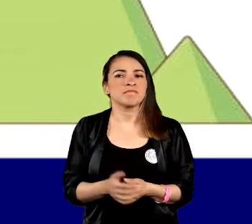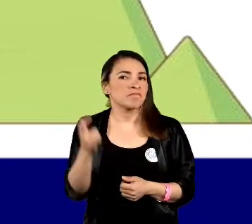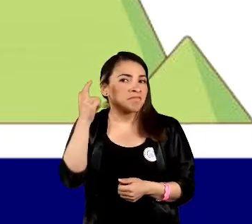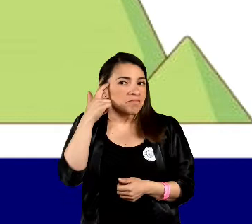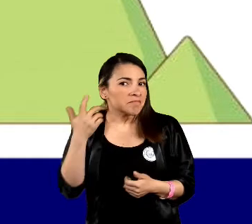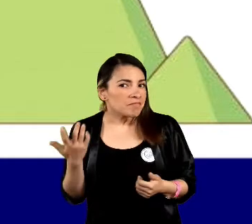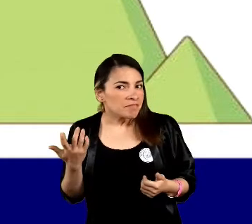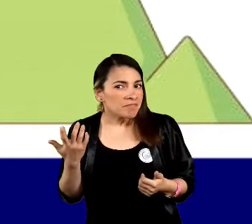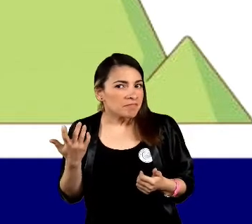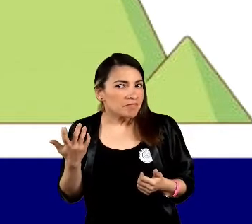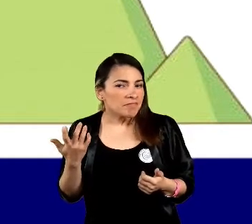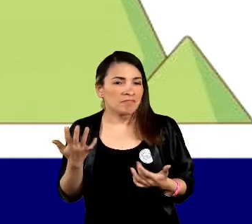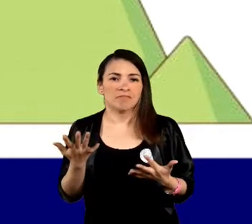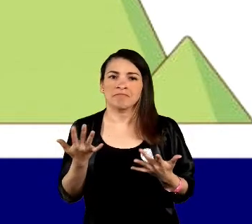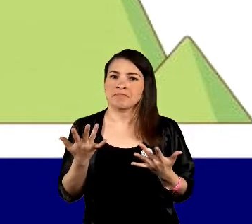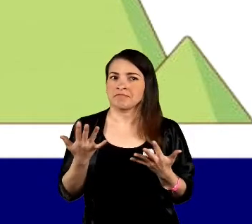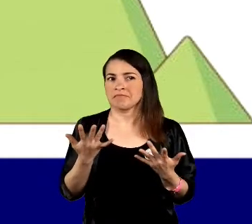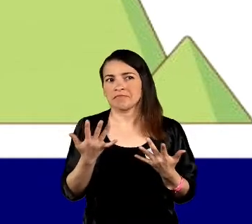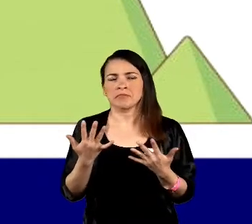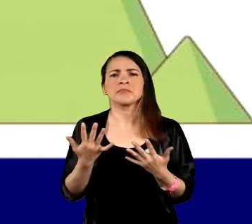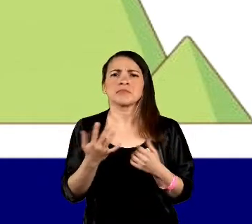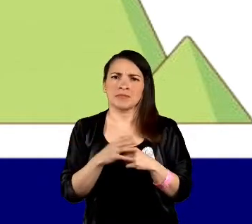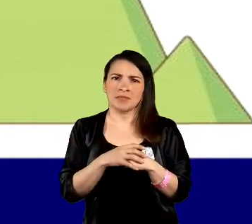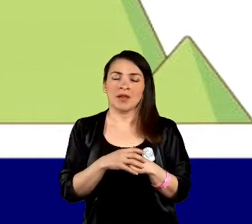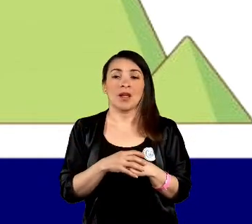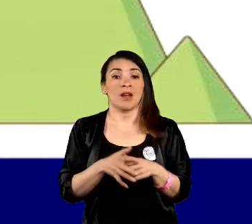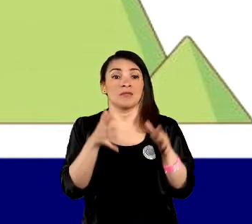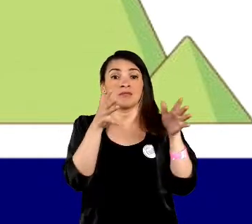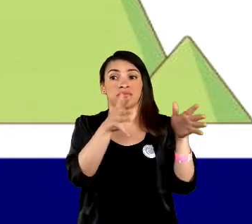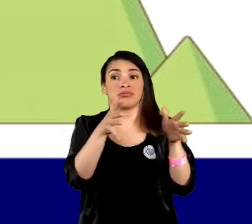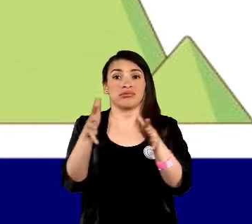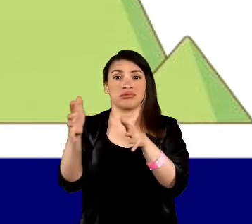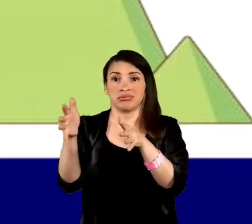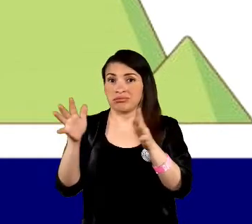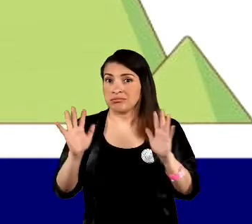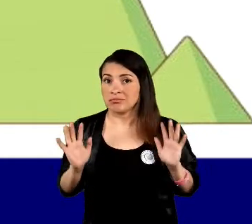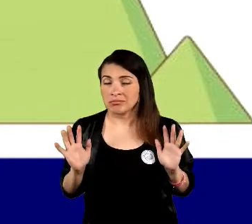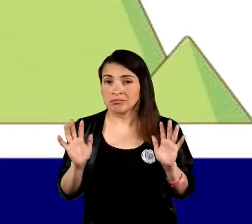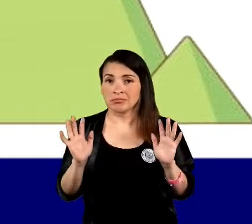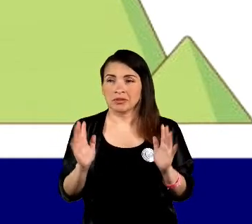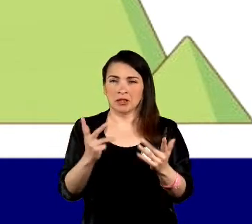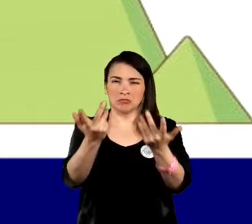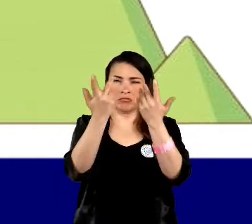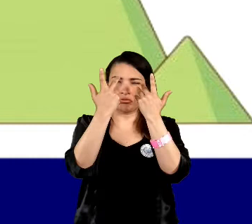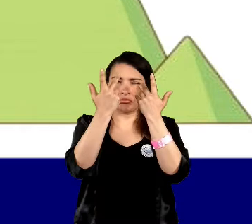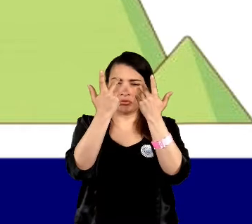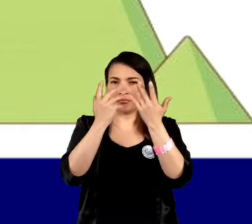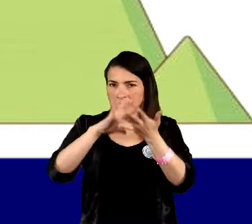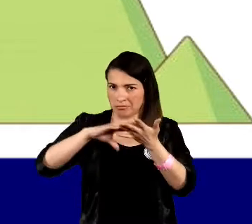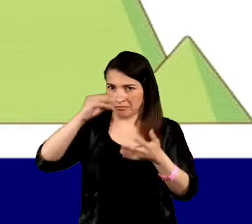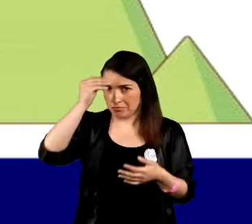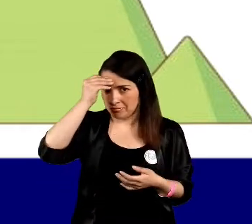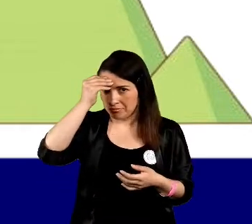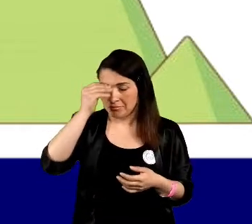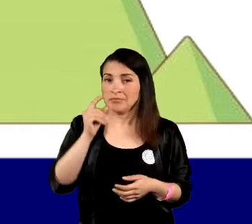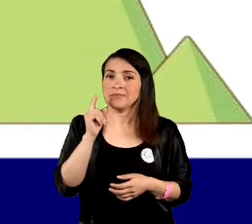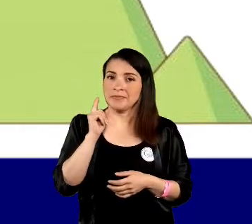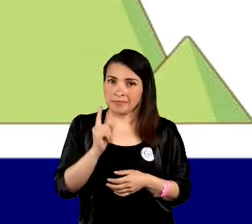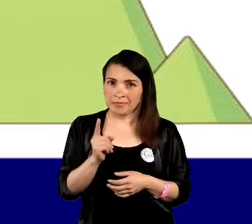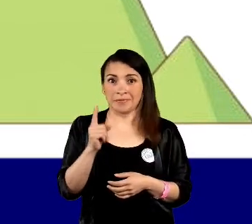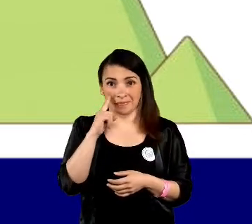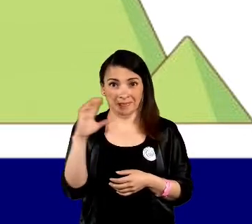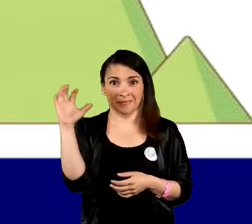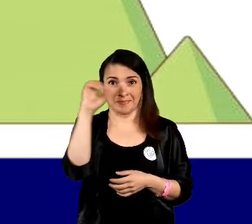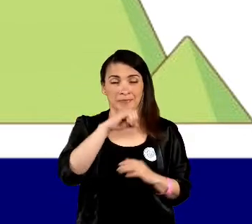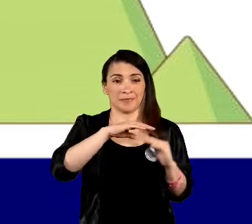aprendizaje el aprendizaje obviamente la enseñanza y lo principal que tienen que hacer en este ámbito en la primera montaña